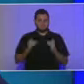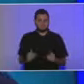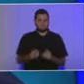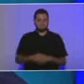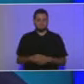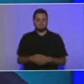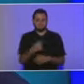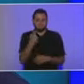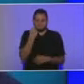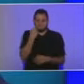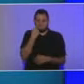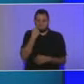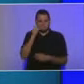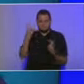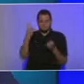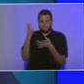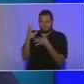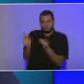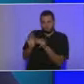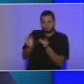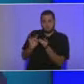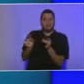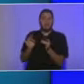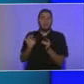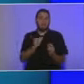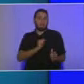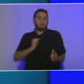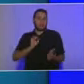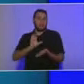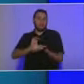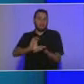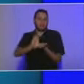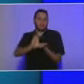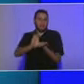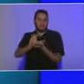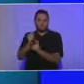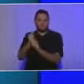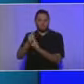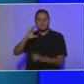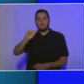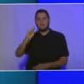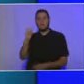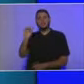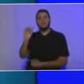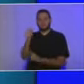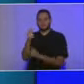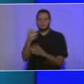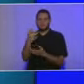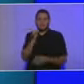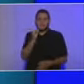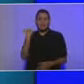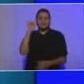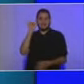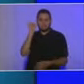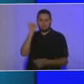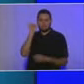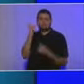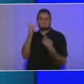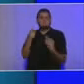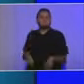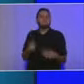alcalde de Cataño, el famoso Cano, que durante el fin de semana, específicamente ayer, bueno, se metió en una especie